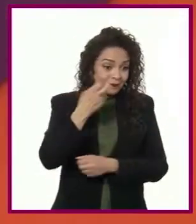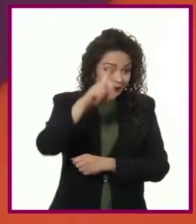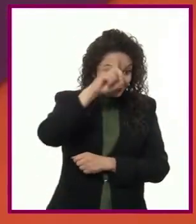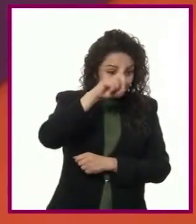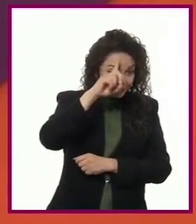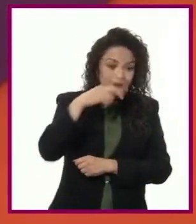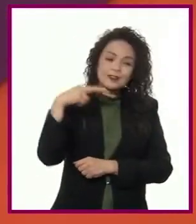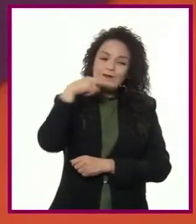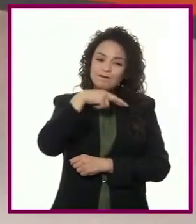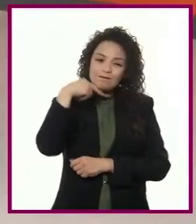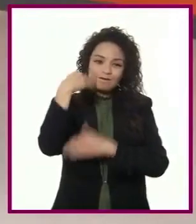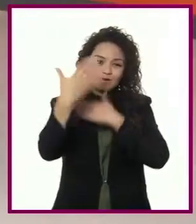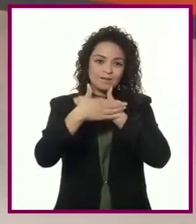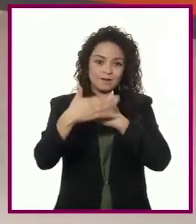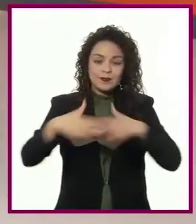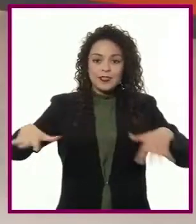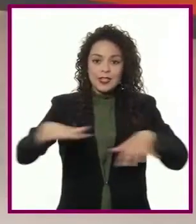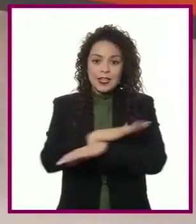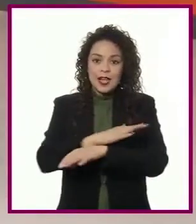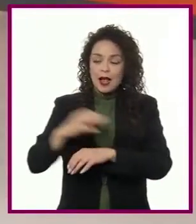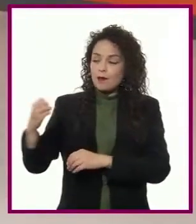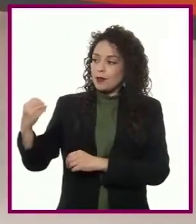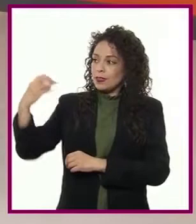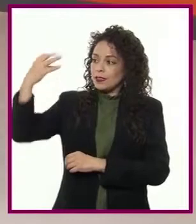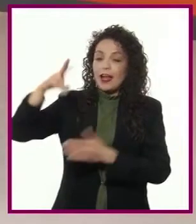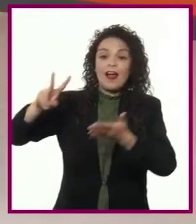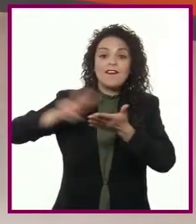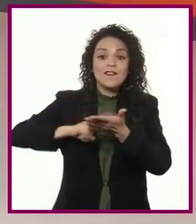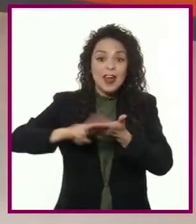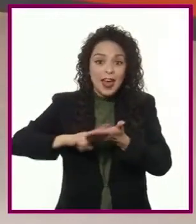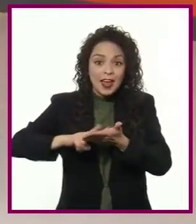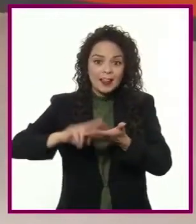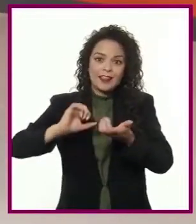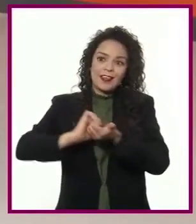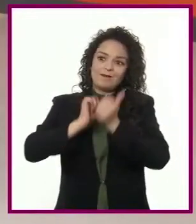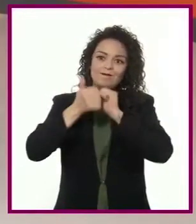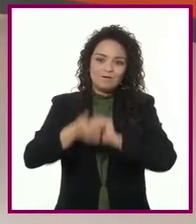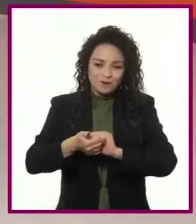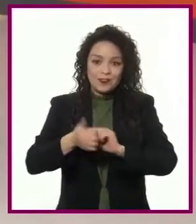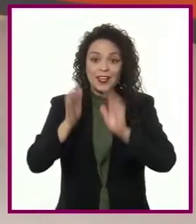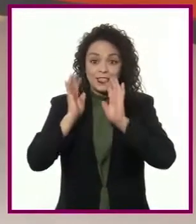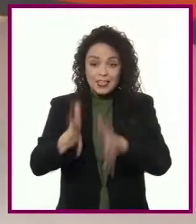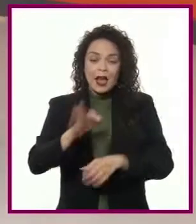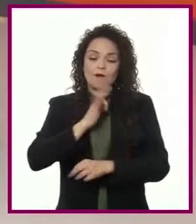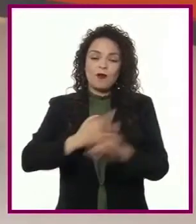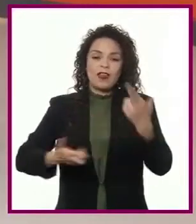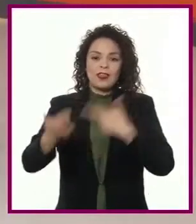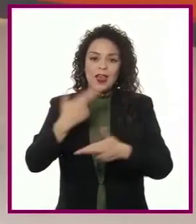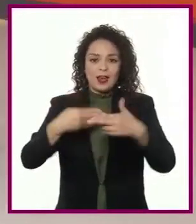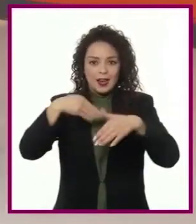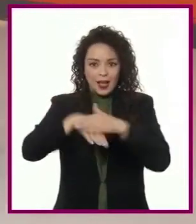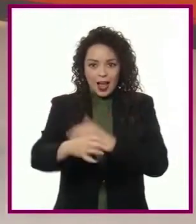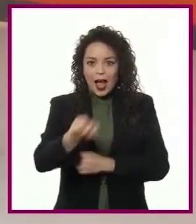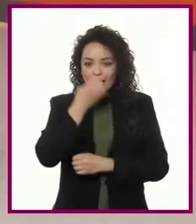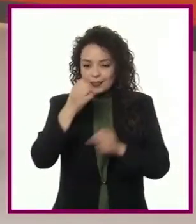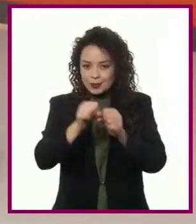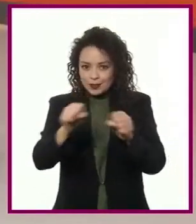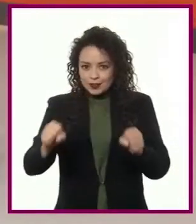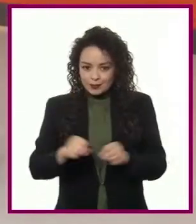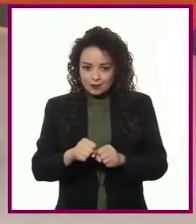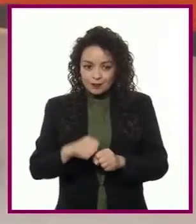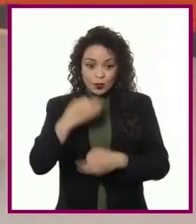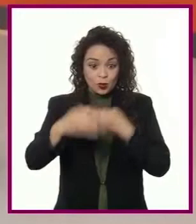pronto alcanzaremos el semáforo verde, lo que nos permitirá regresar a las aulas. Recuerden que si se cuidan ustedes, nos cuidamos